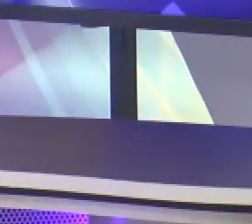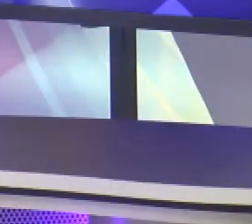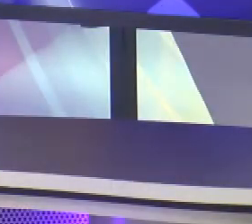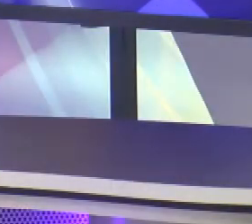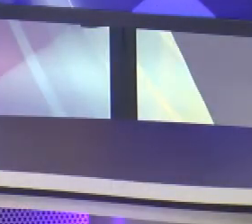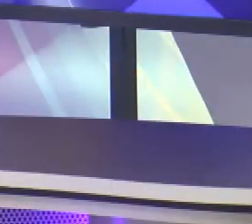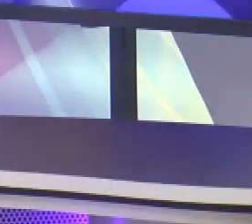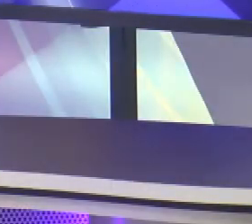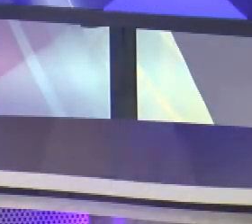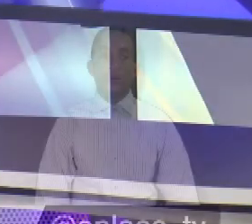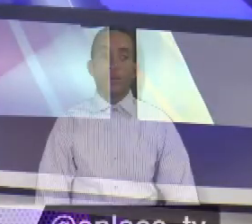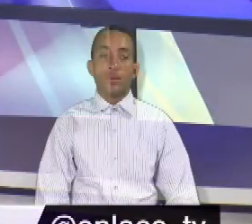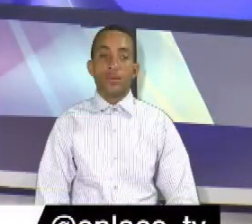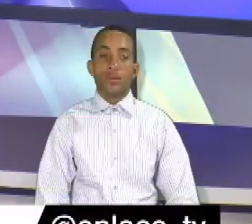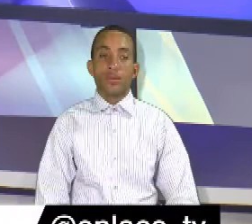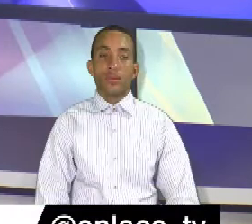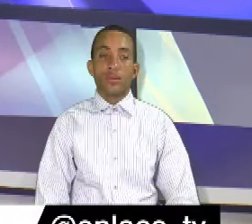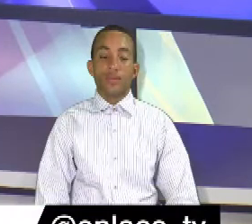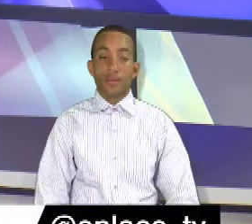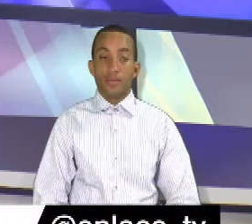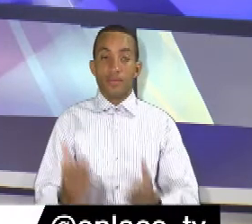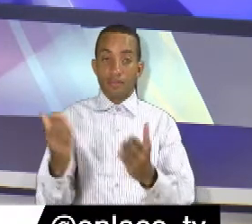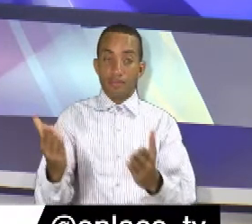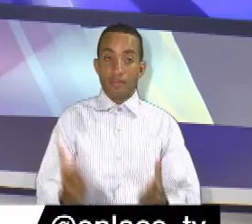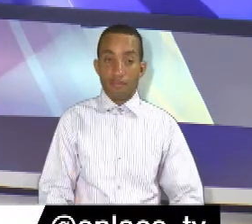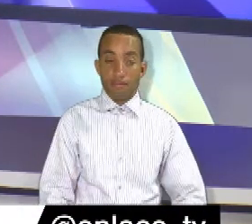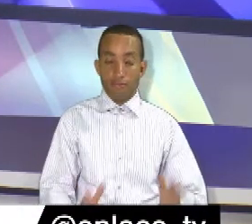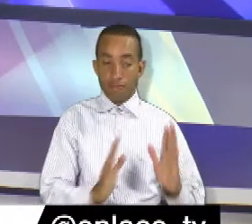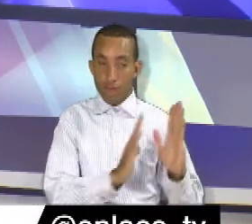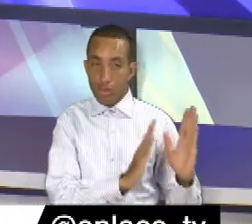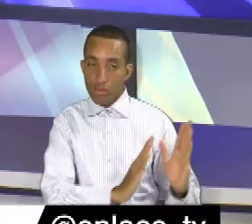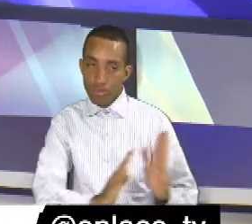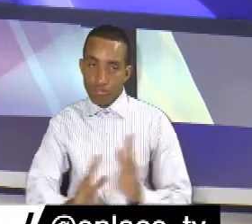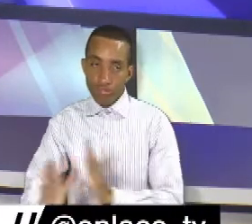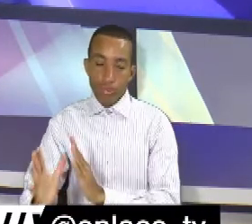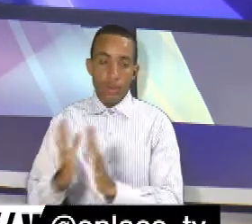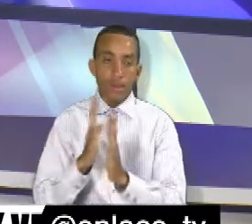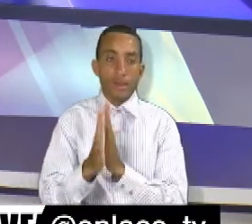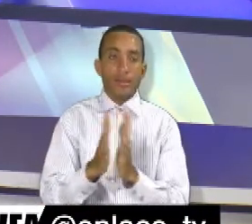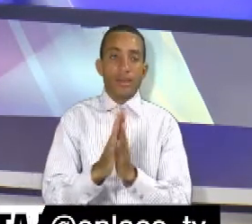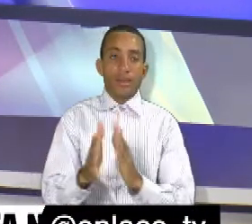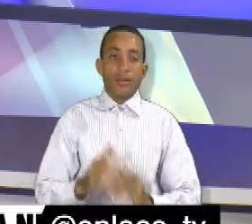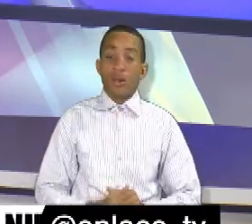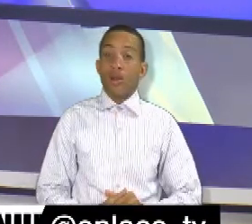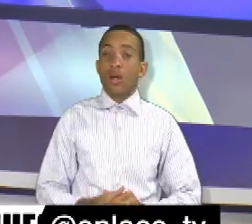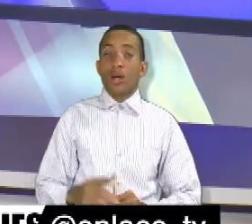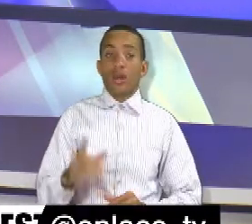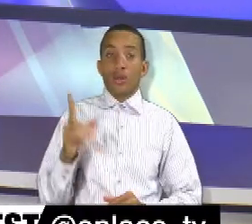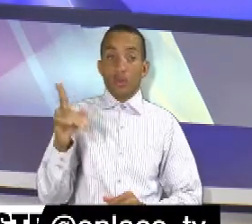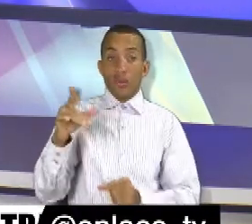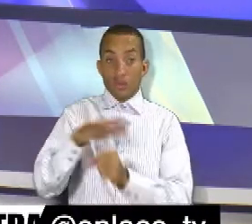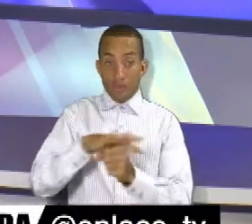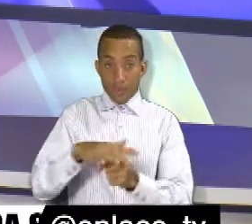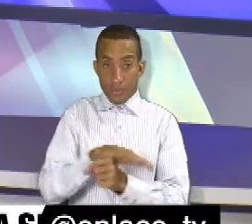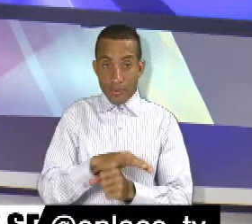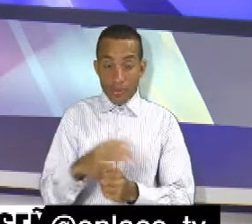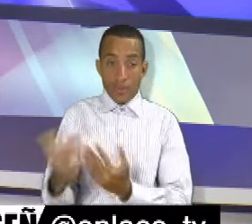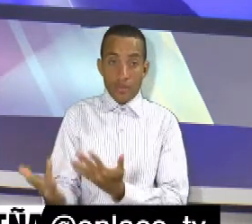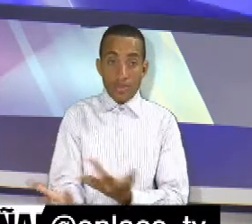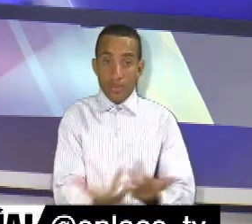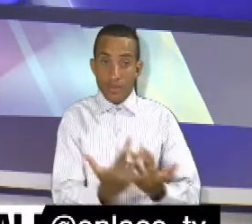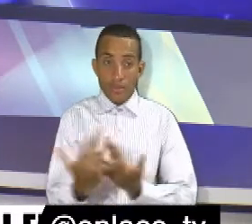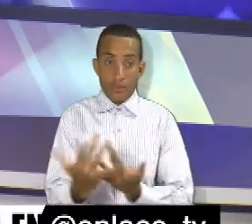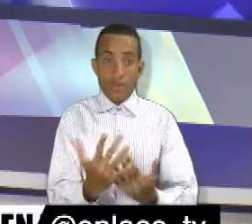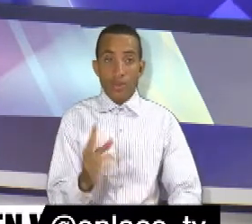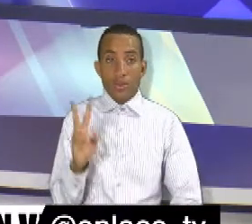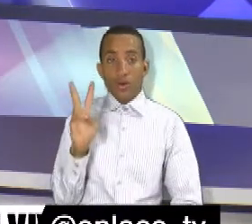Bienvenidos al desarrollo de nuestra información. Mucha atención, que se presentó una situación de orden público en el barrio La Esperanza. 2 presuntos